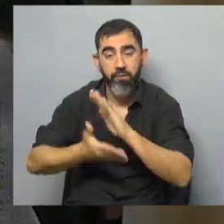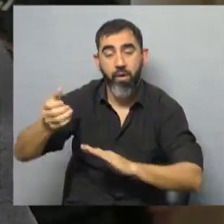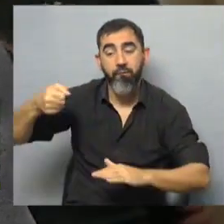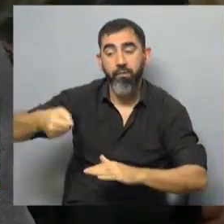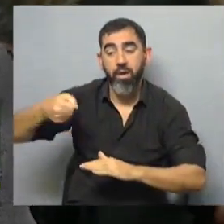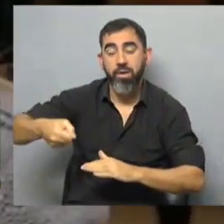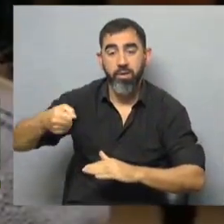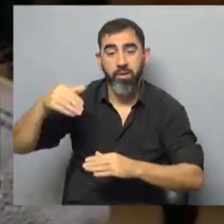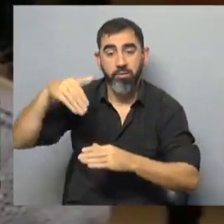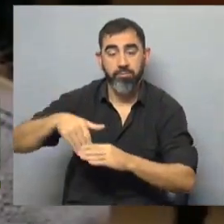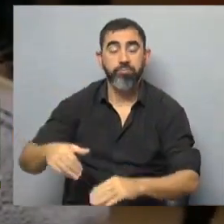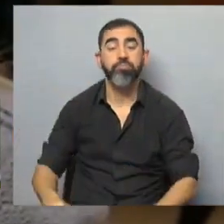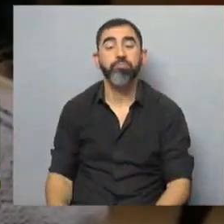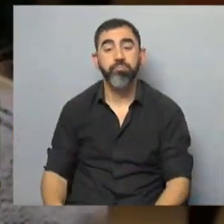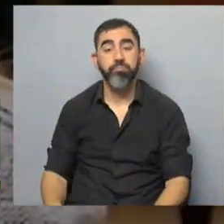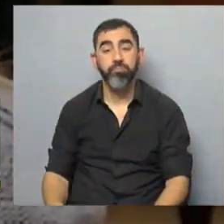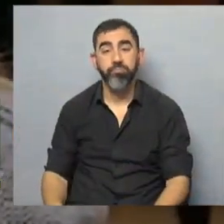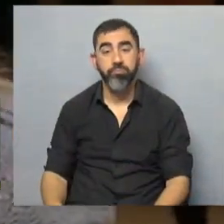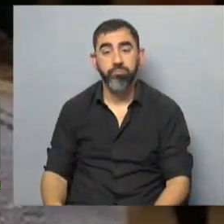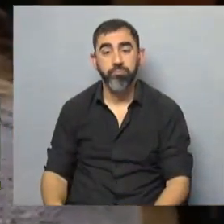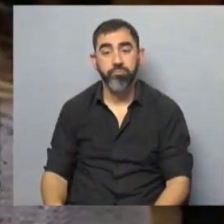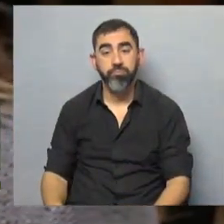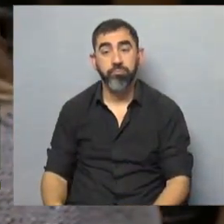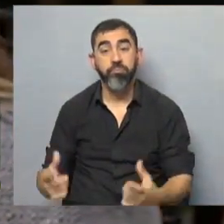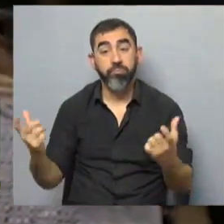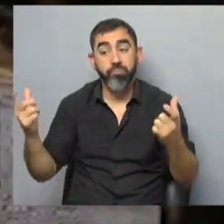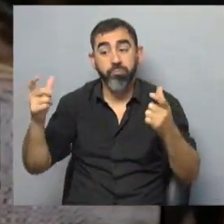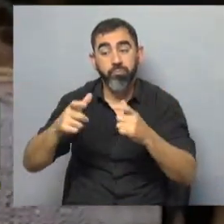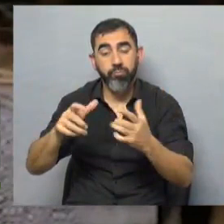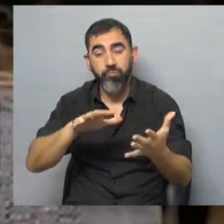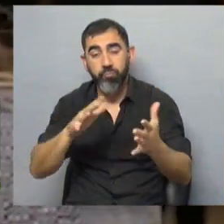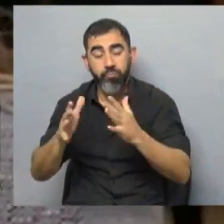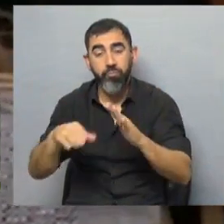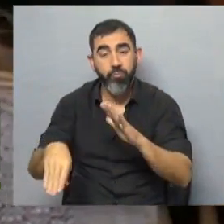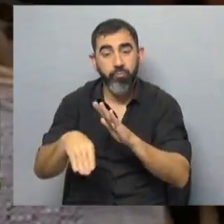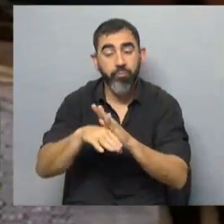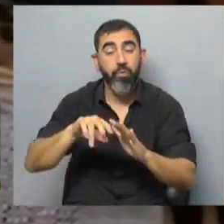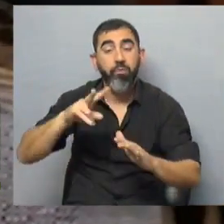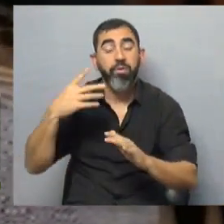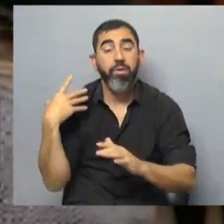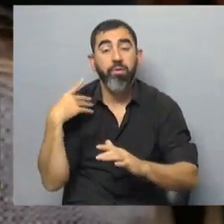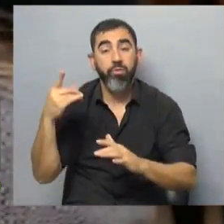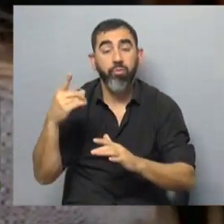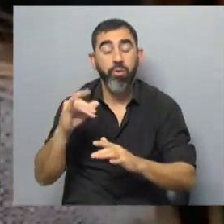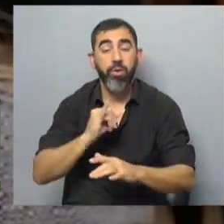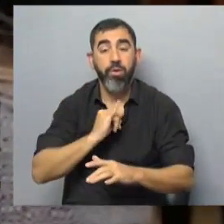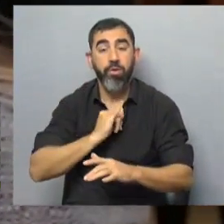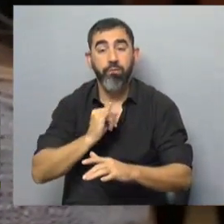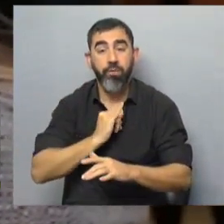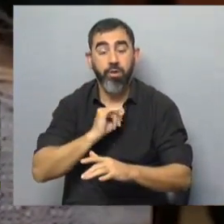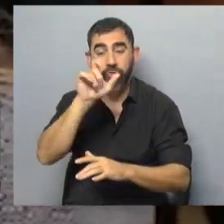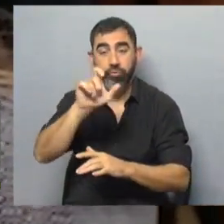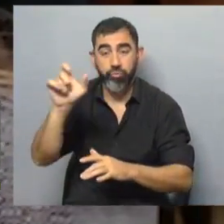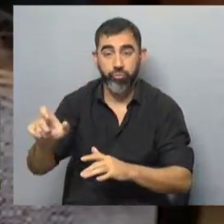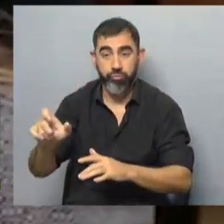la próxima valija diplomática? A todo esto, por una reunión similar, fue destituido el subdirector de Identificación Civil, Alberto